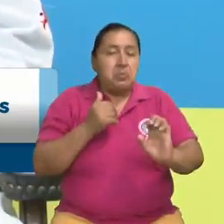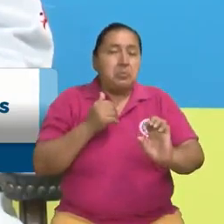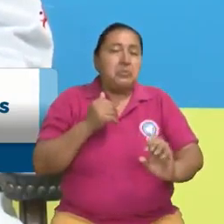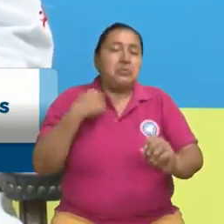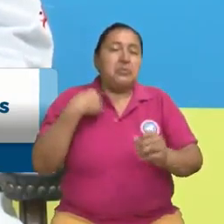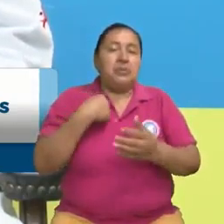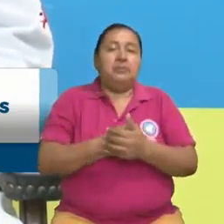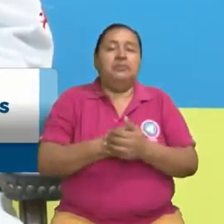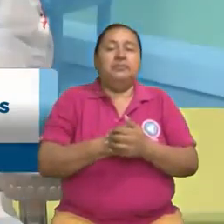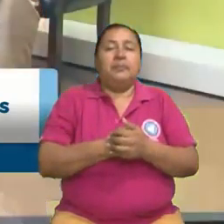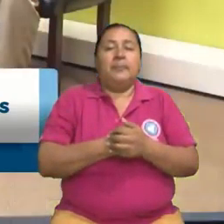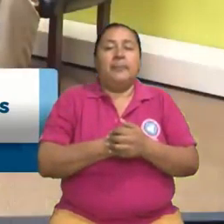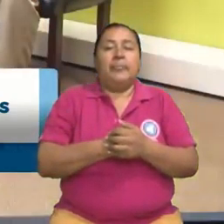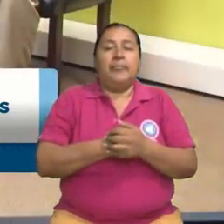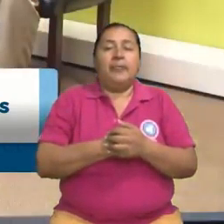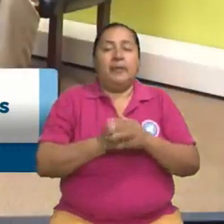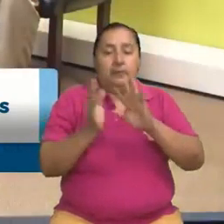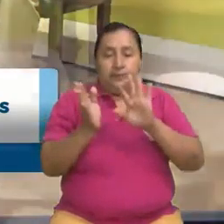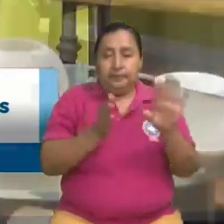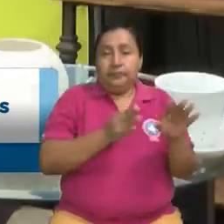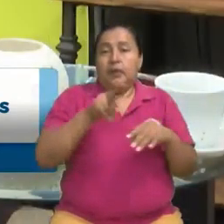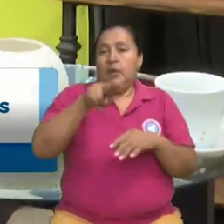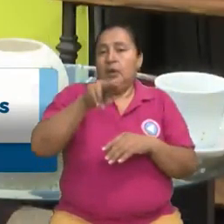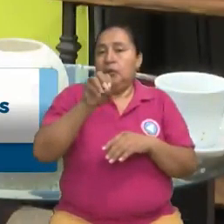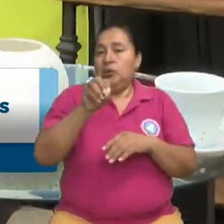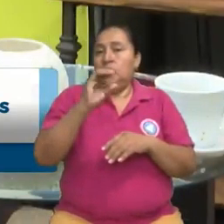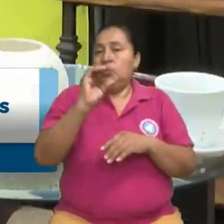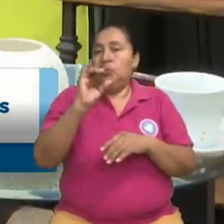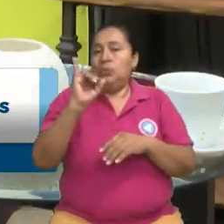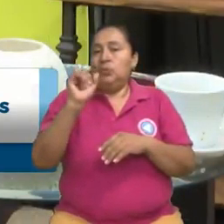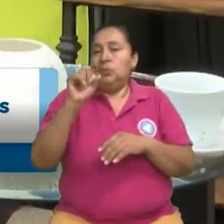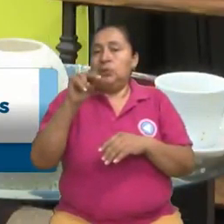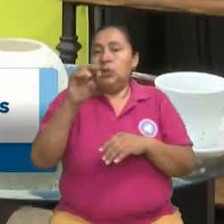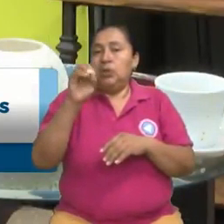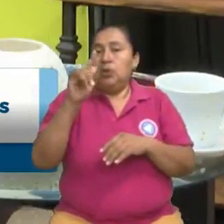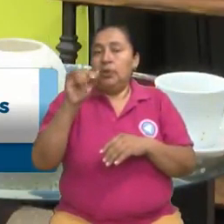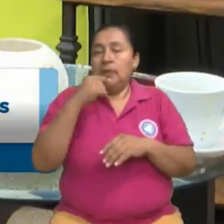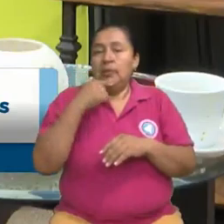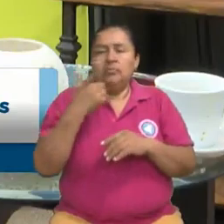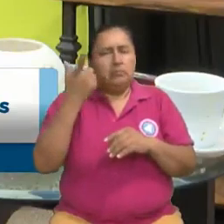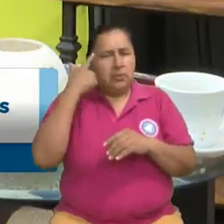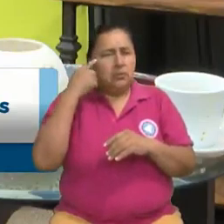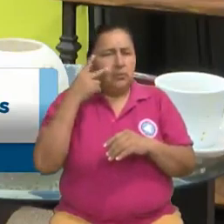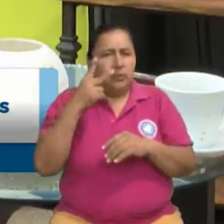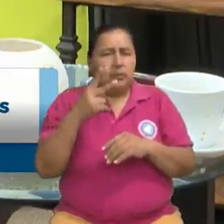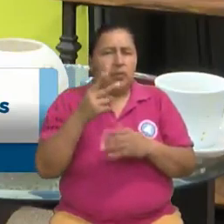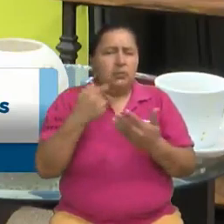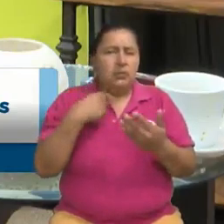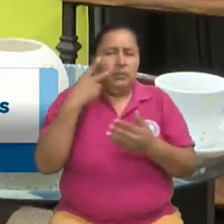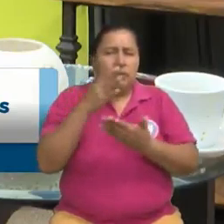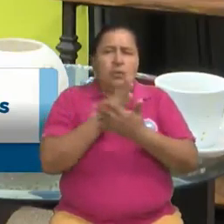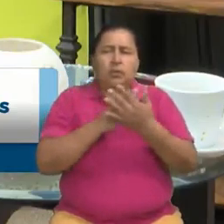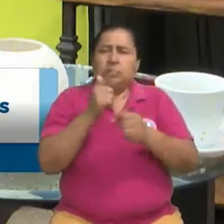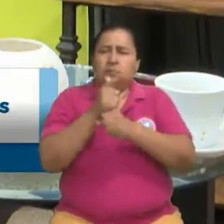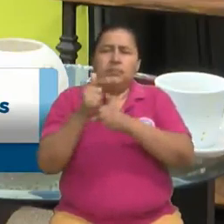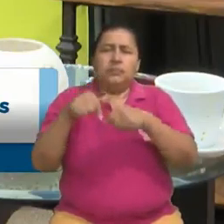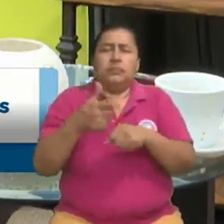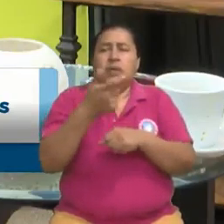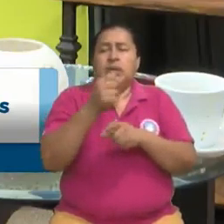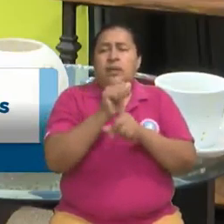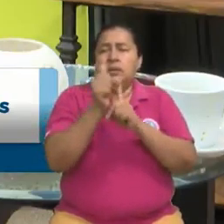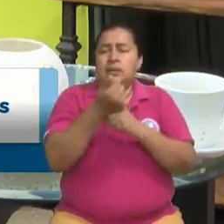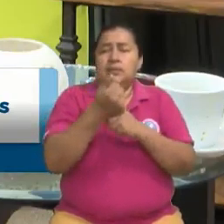Ahora, en la no cianótica, tenemos aquí una que a mí me parece muy familiar, ¿va? Hemos realizado reportajes aquí en el canal parlamentario